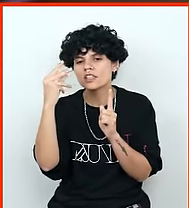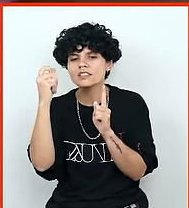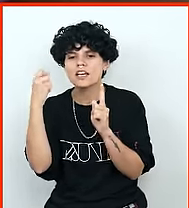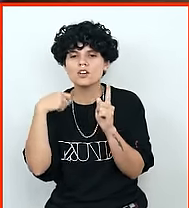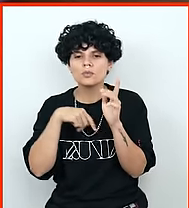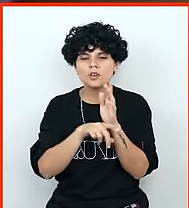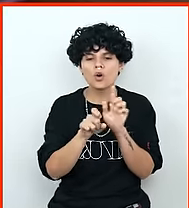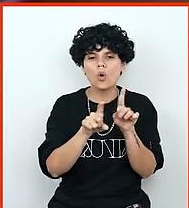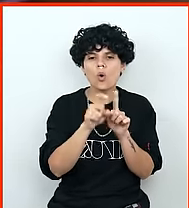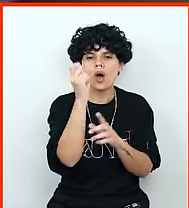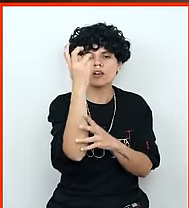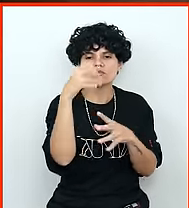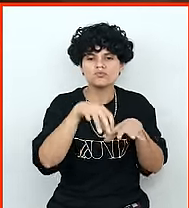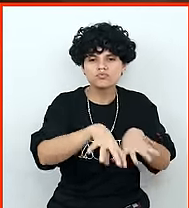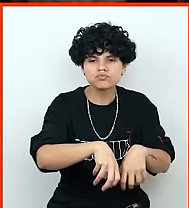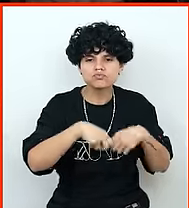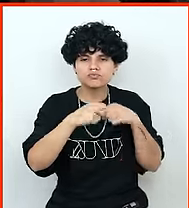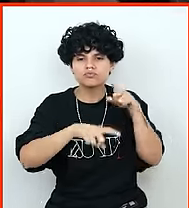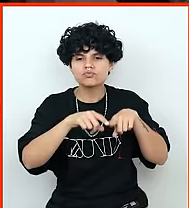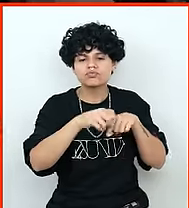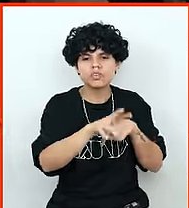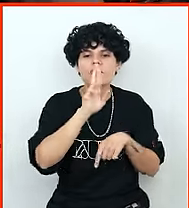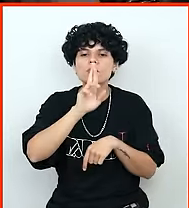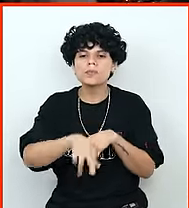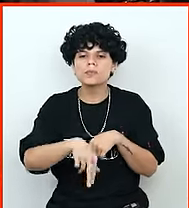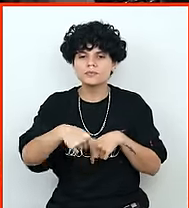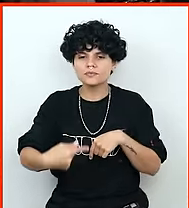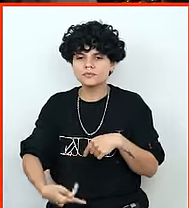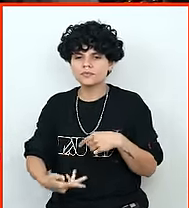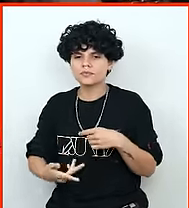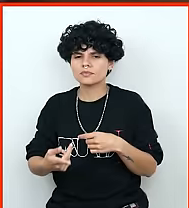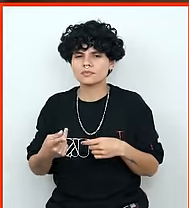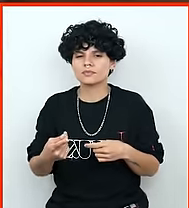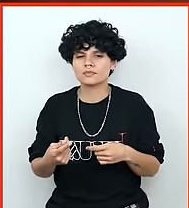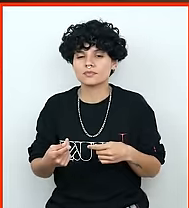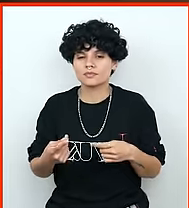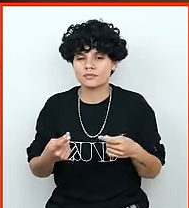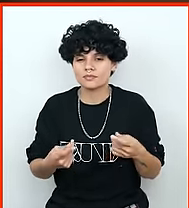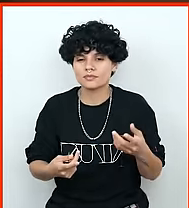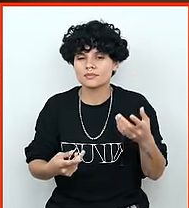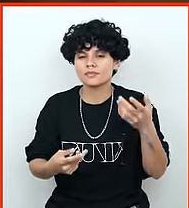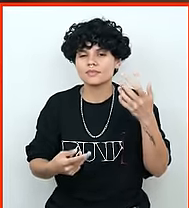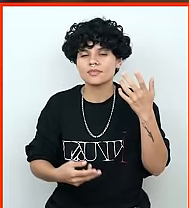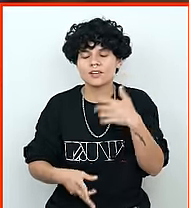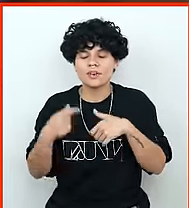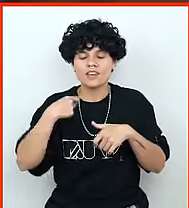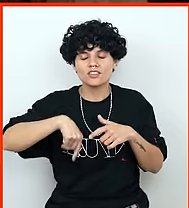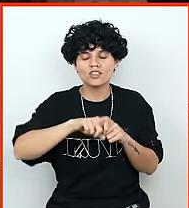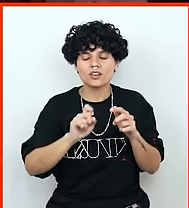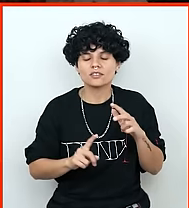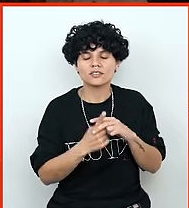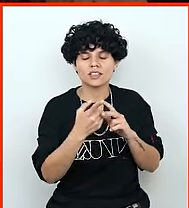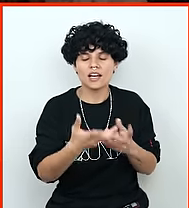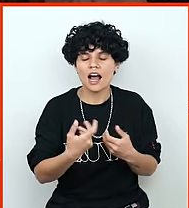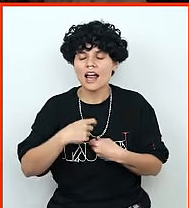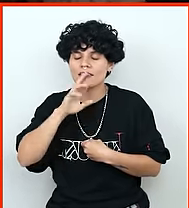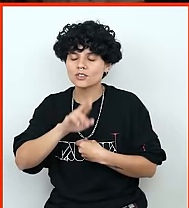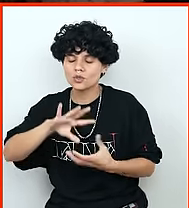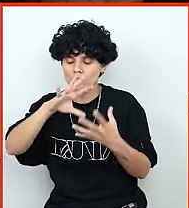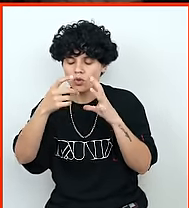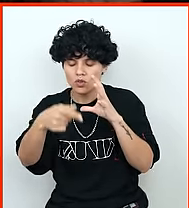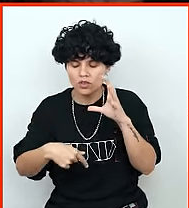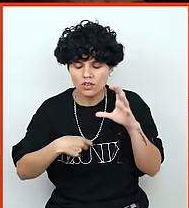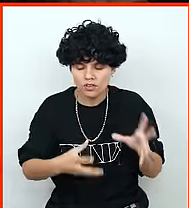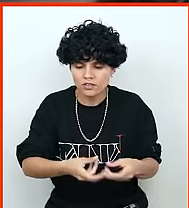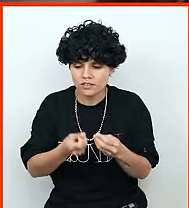escondido. Consumo natural como aborígenes del Nilo. Autóctono del sur del mundo. Asilo antipatriota, aclimatado a naufragar. Nacido en la creación narrable acá en